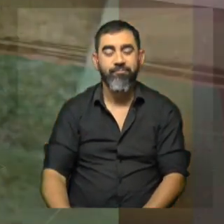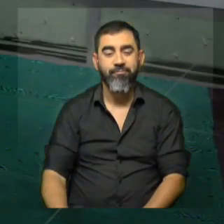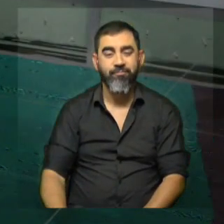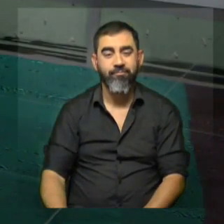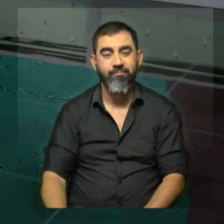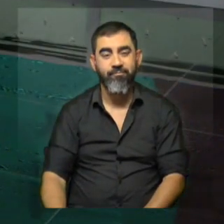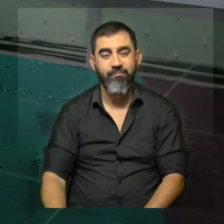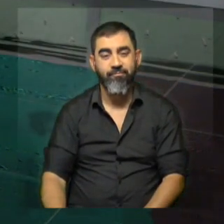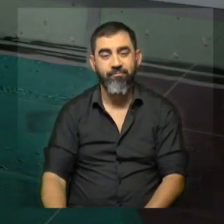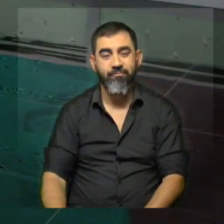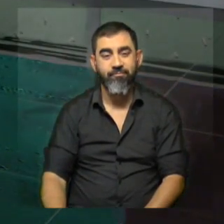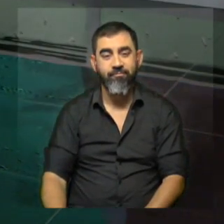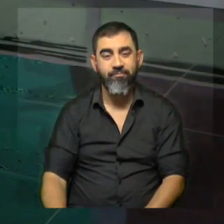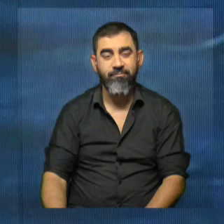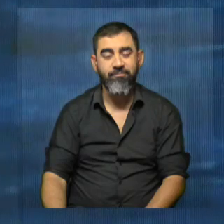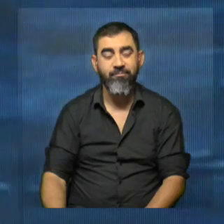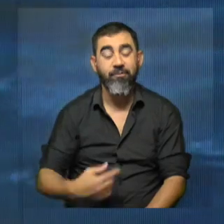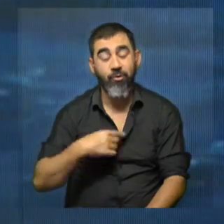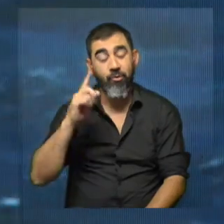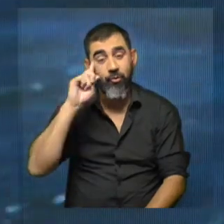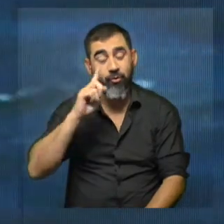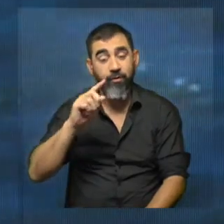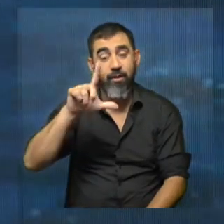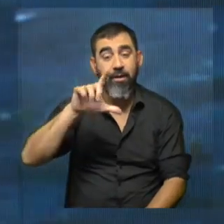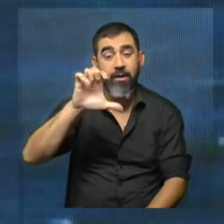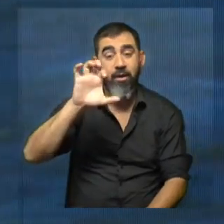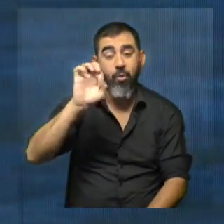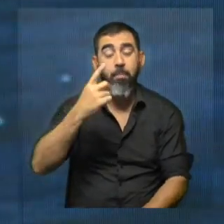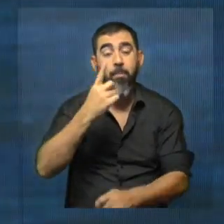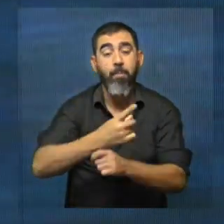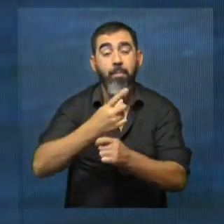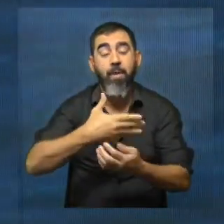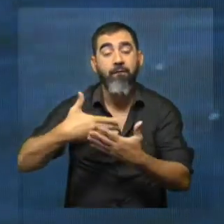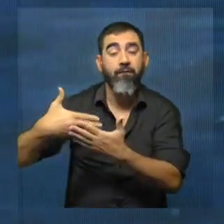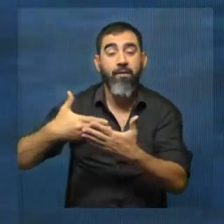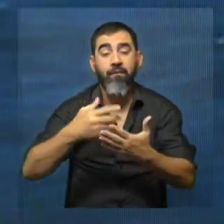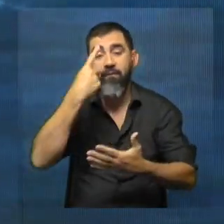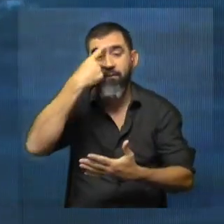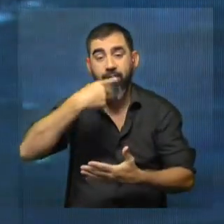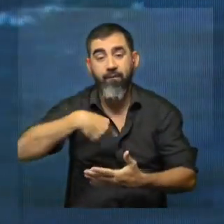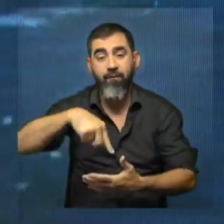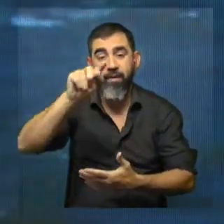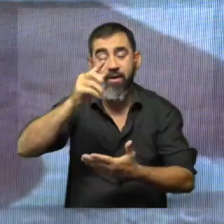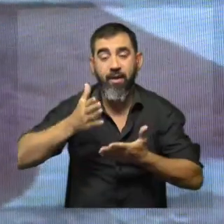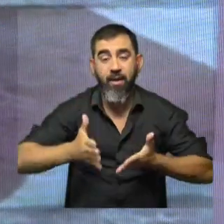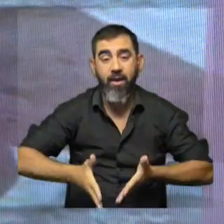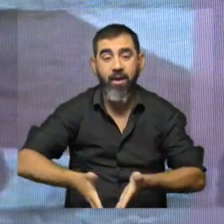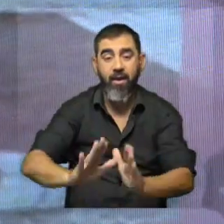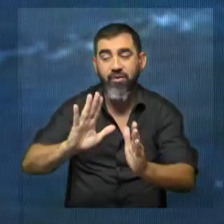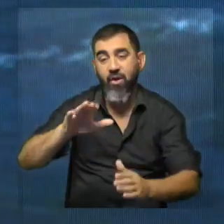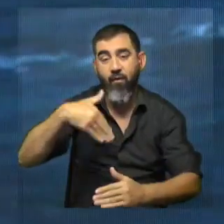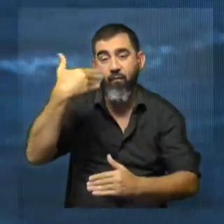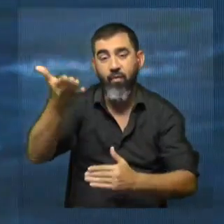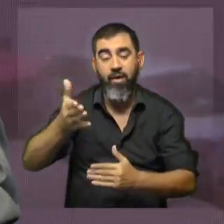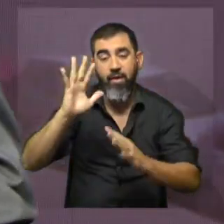que yo, la verdad que no tenía ese dato, ajá, es que Leo fue el primer bebé elefante que nació fuera de su hábitat.